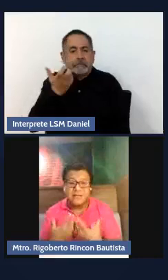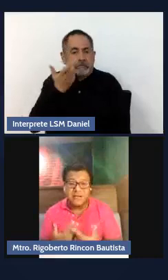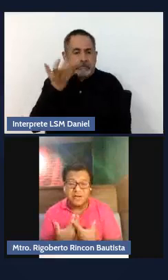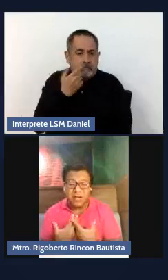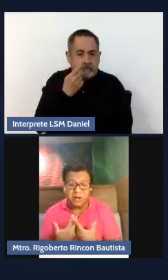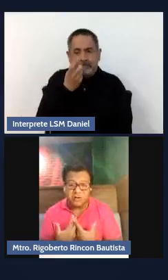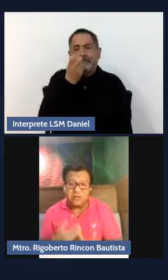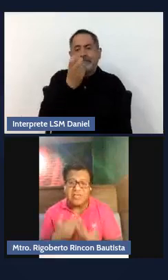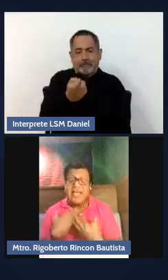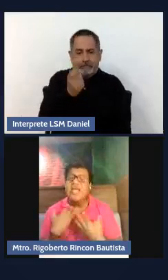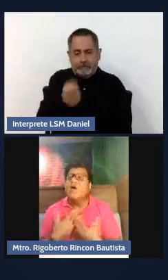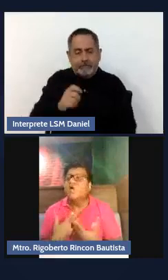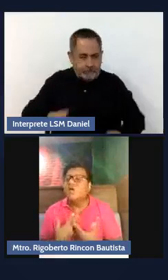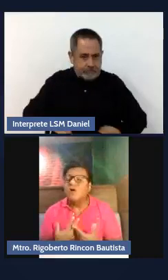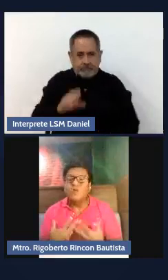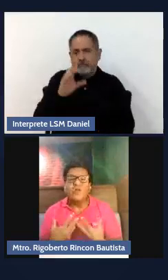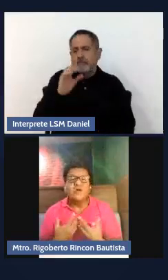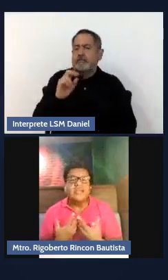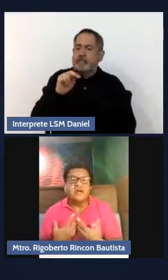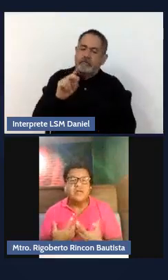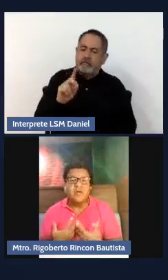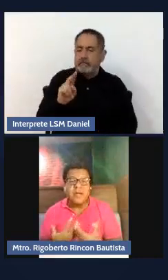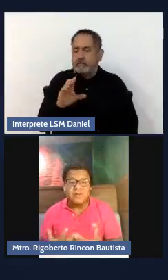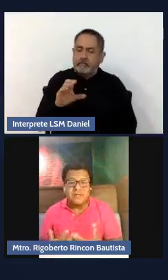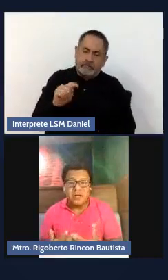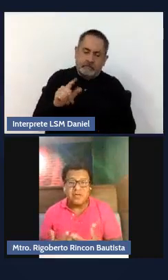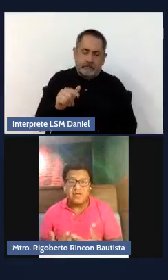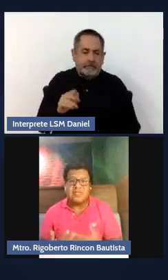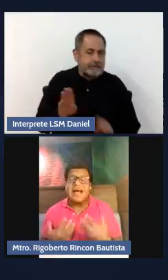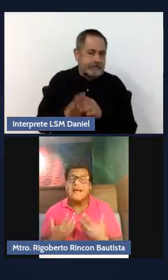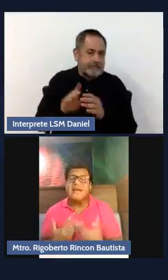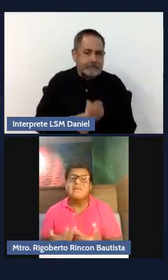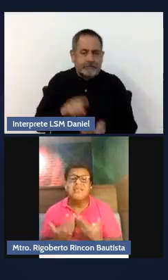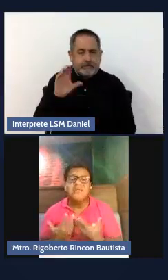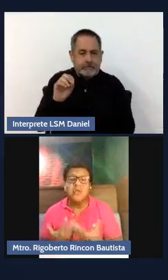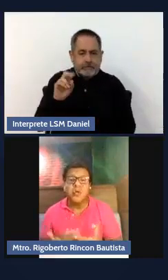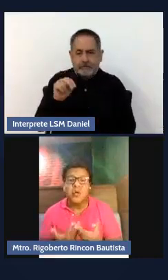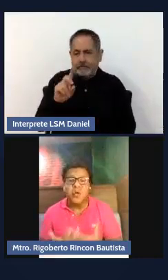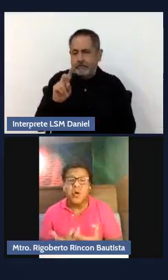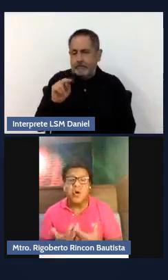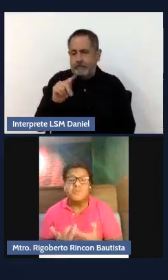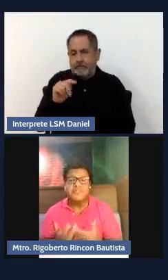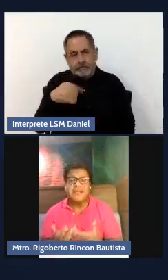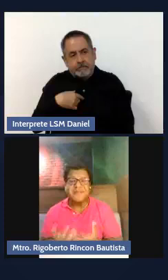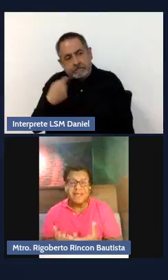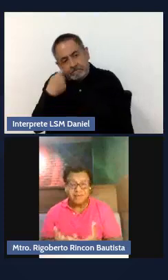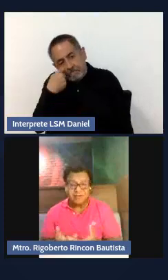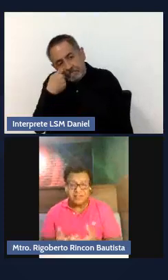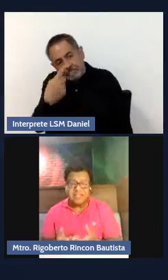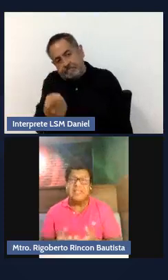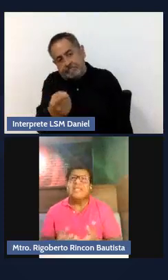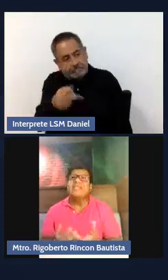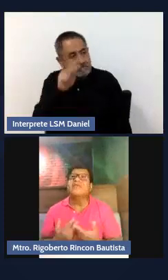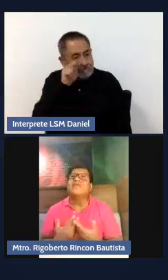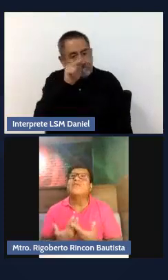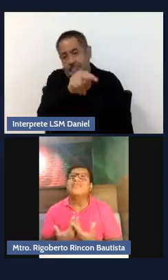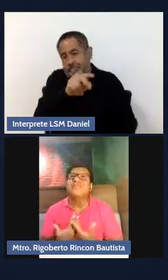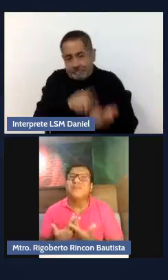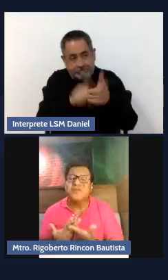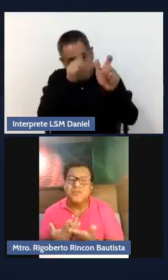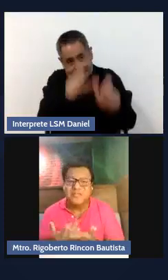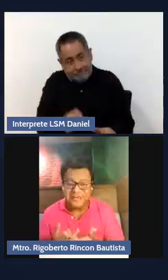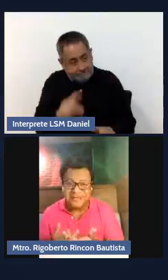conducta. Cuando hablamos de la conducta, hablamos de todo lo observado, de todo lo que se puede